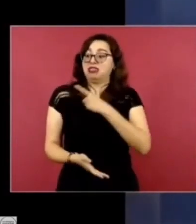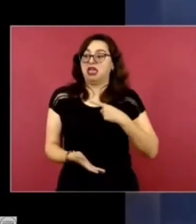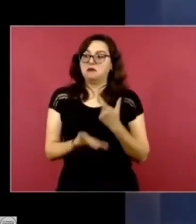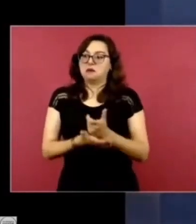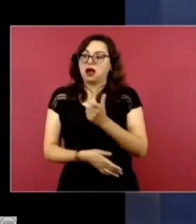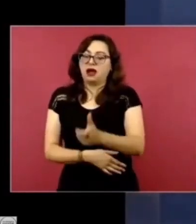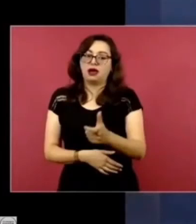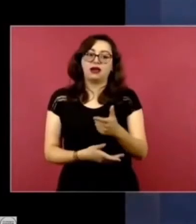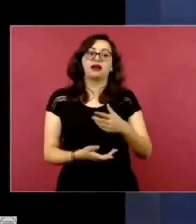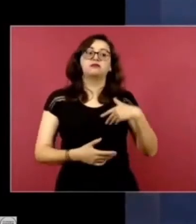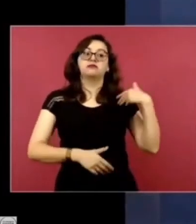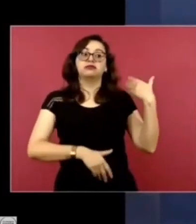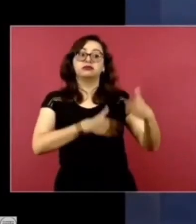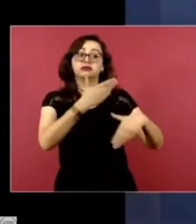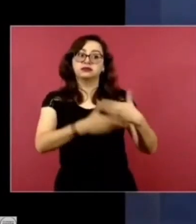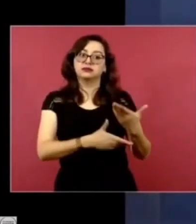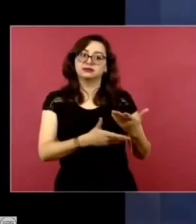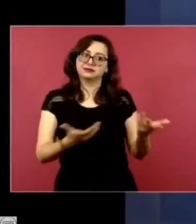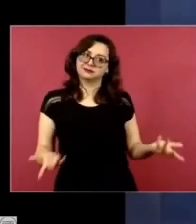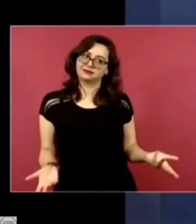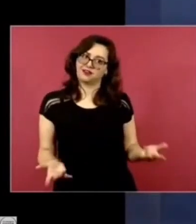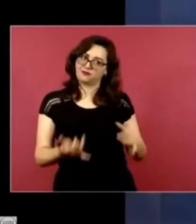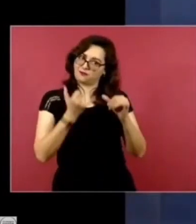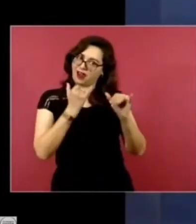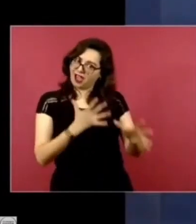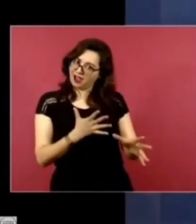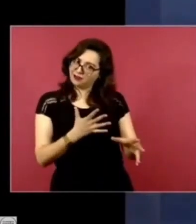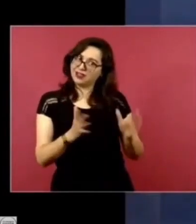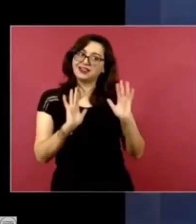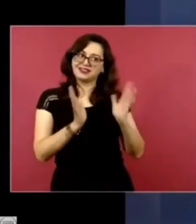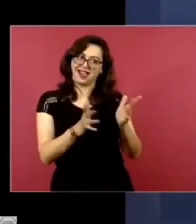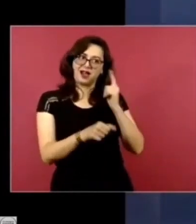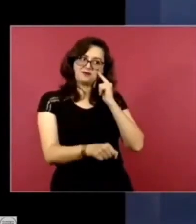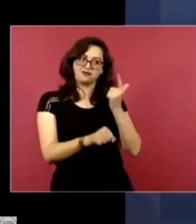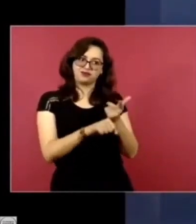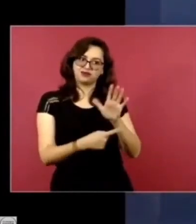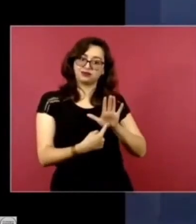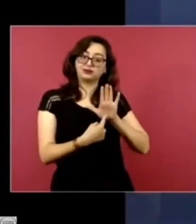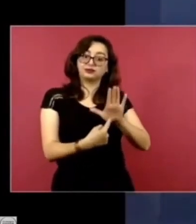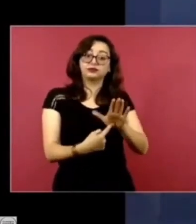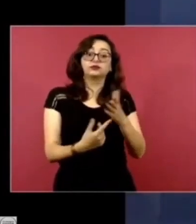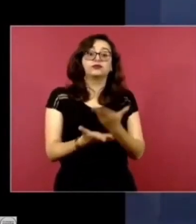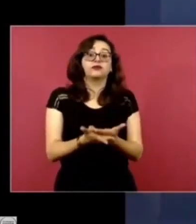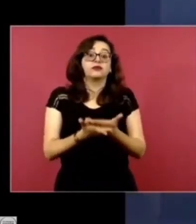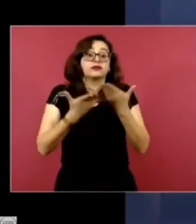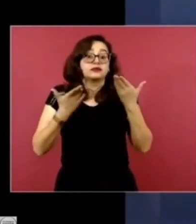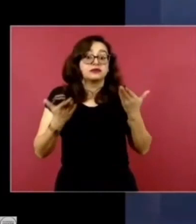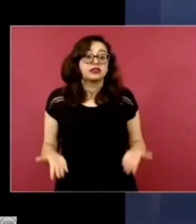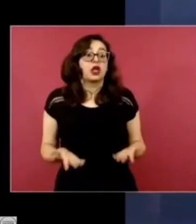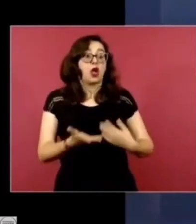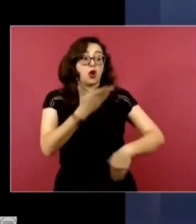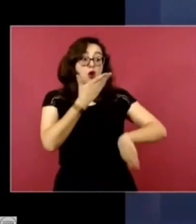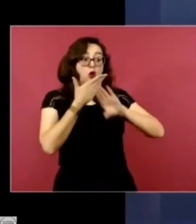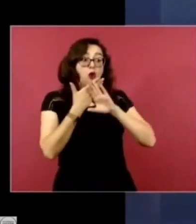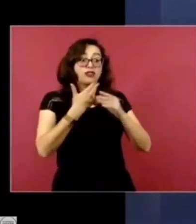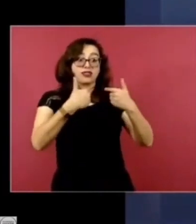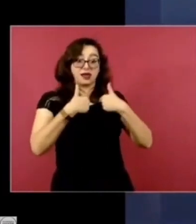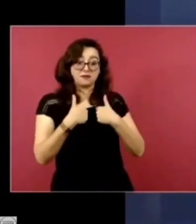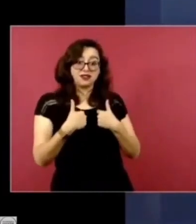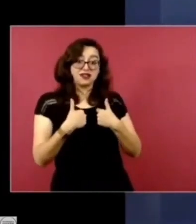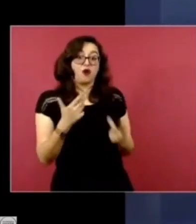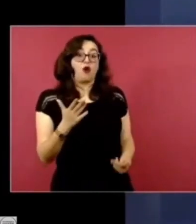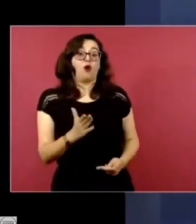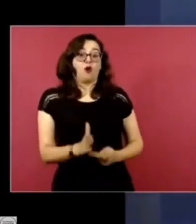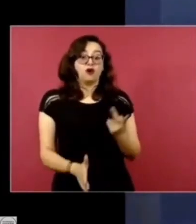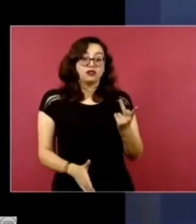tocas, dijimos un complot y está demostrado. Está demostrado, ¿sí?, que Ahumada recibió